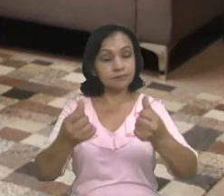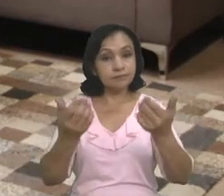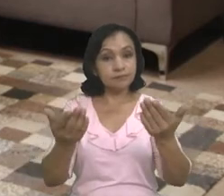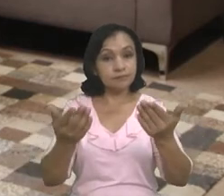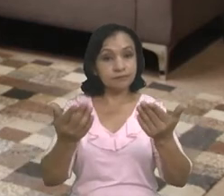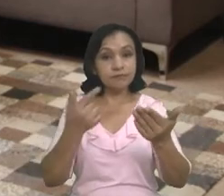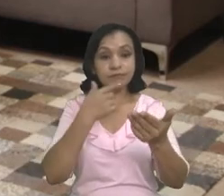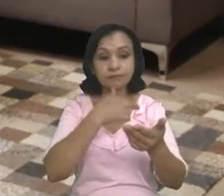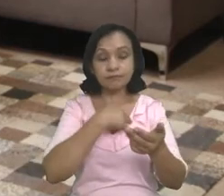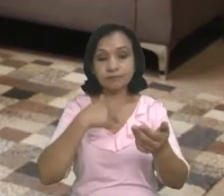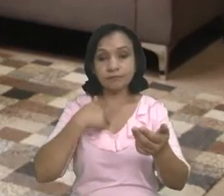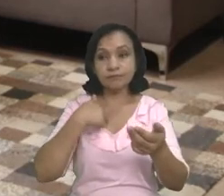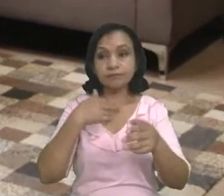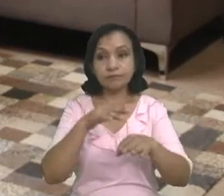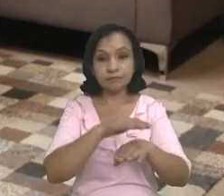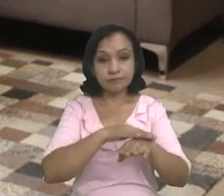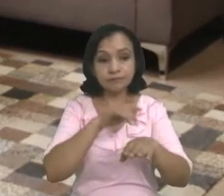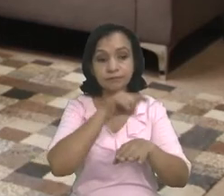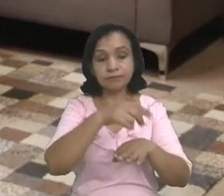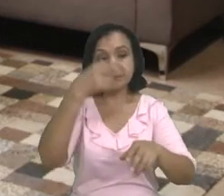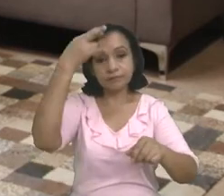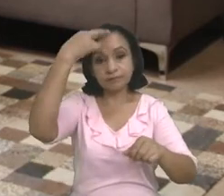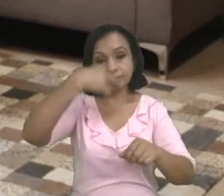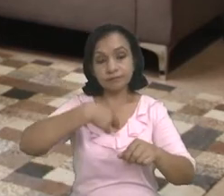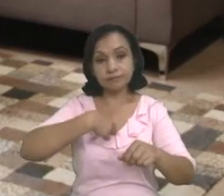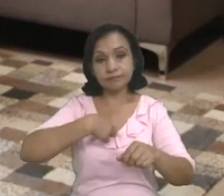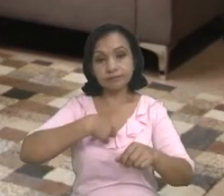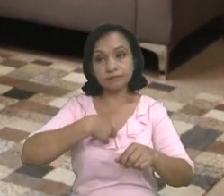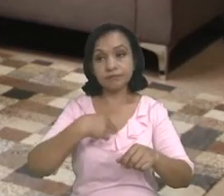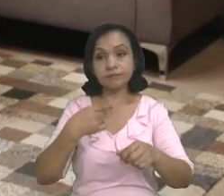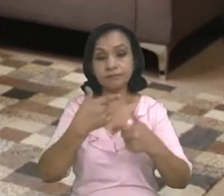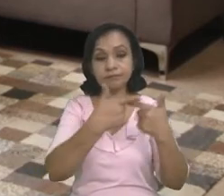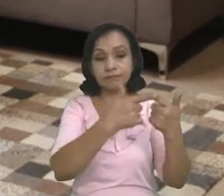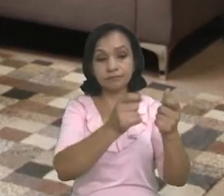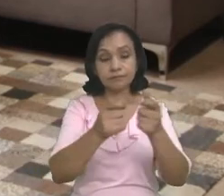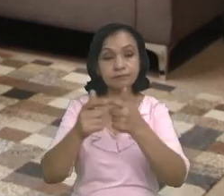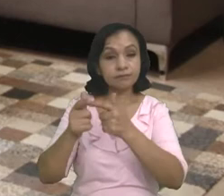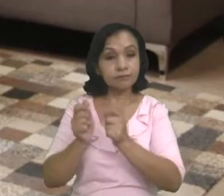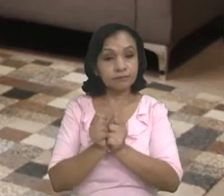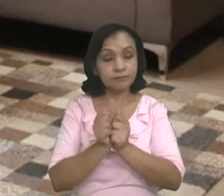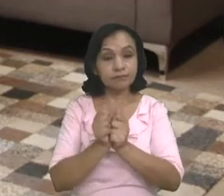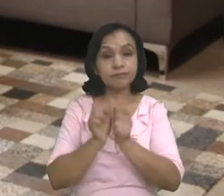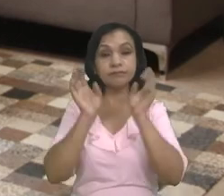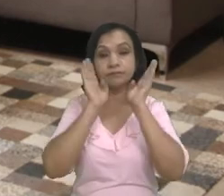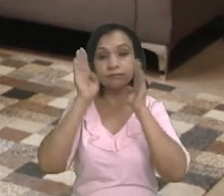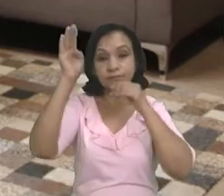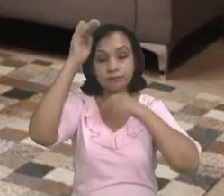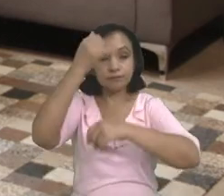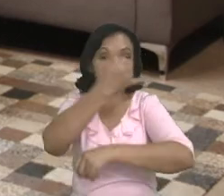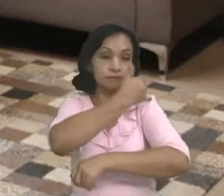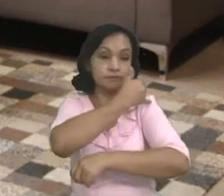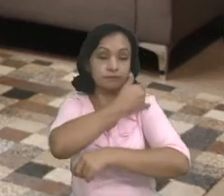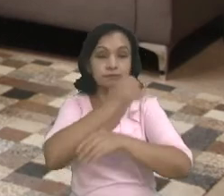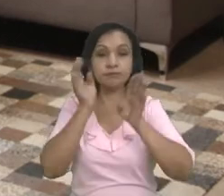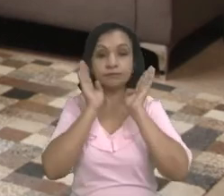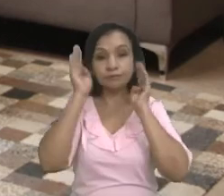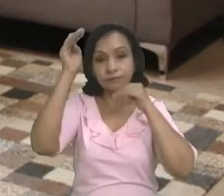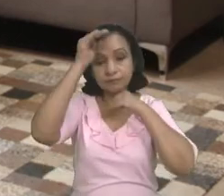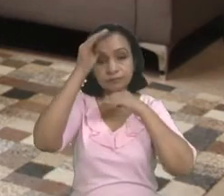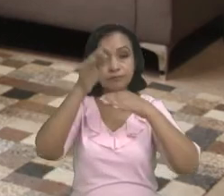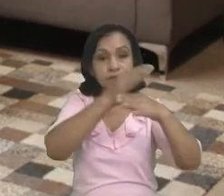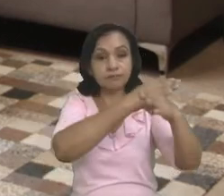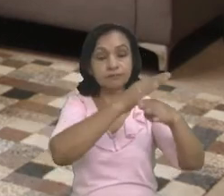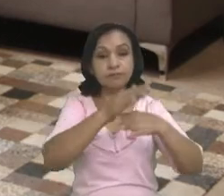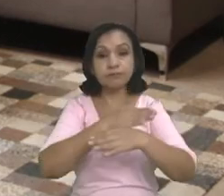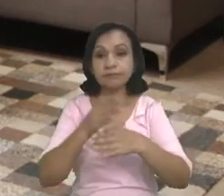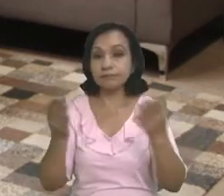interactuamos con suma responsabilidad con todo estos sectores privados porque si si